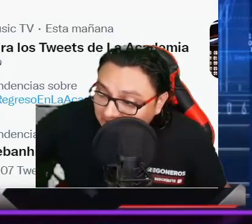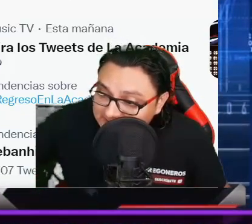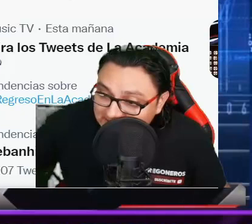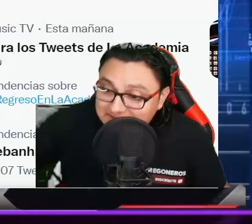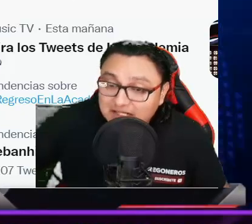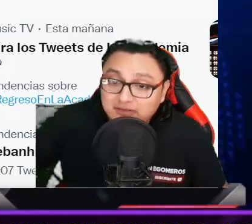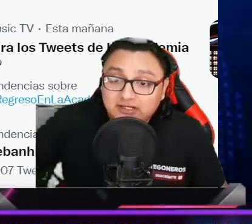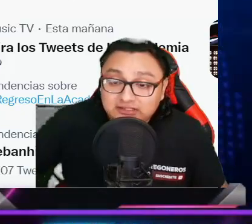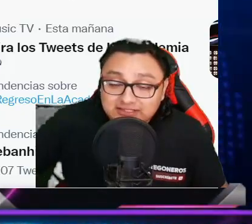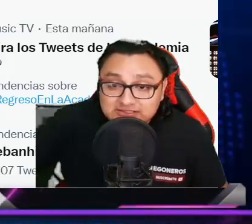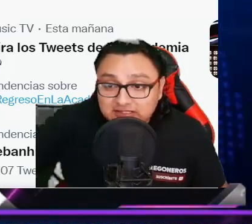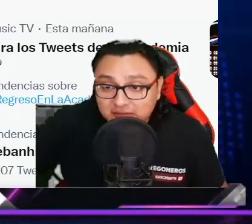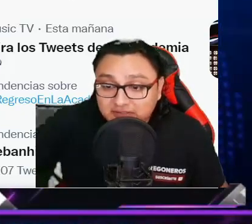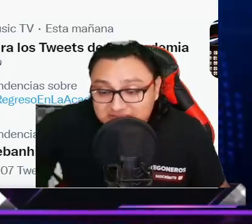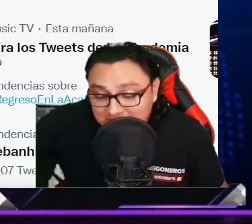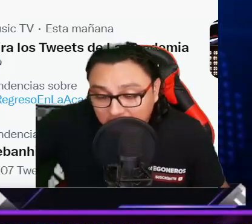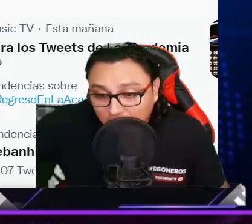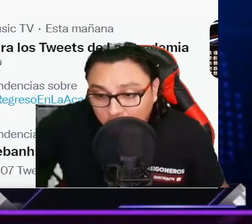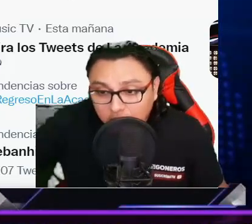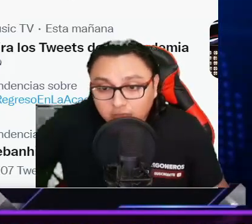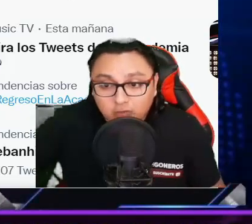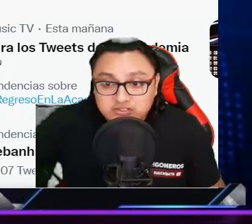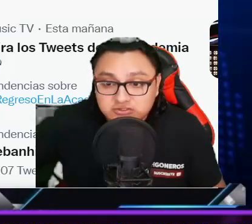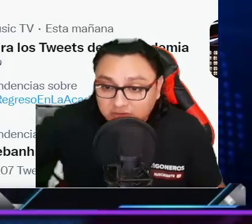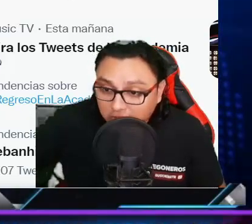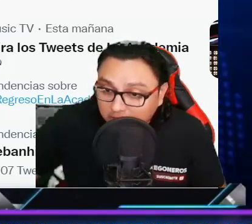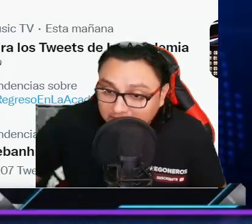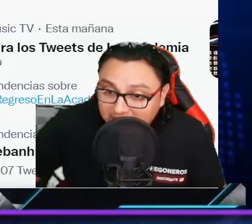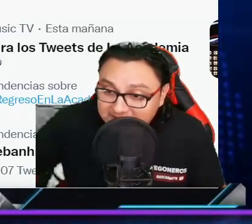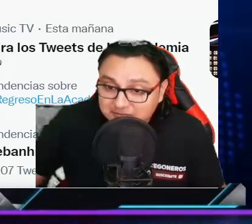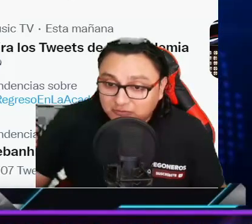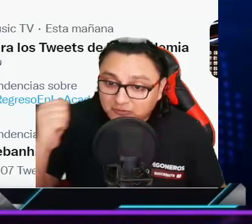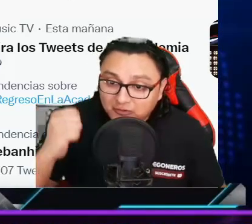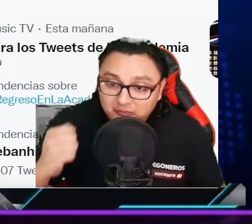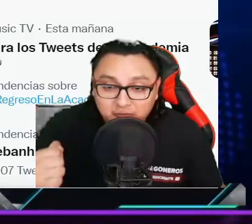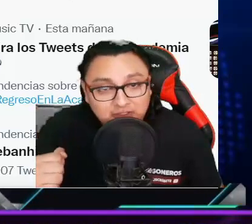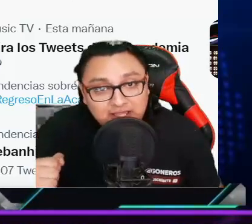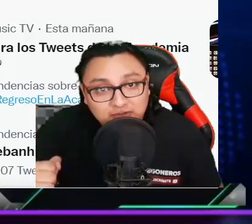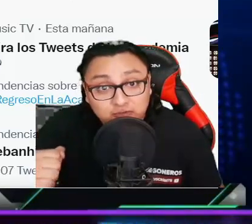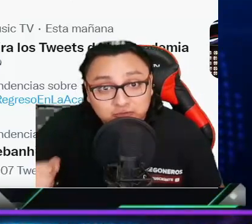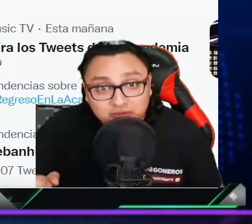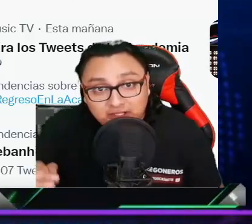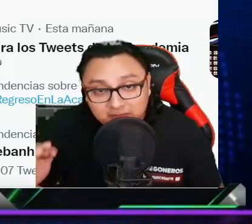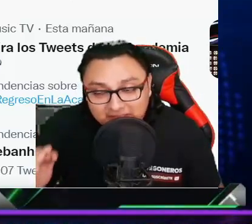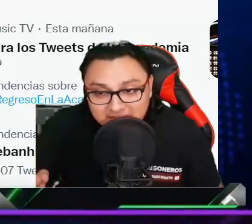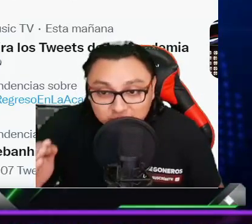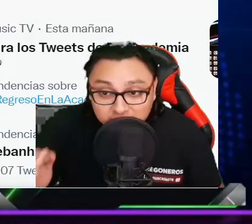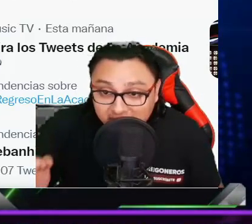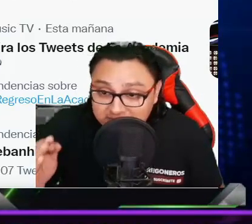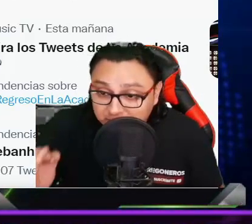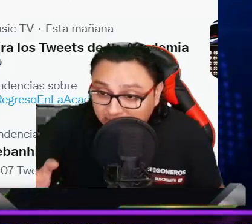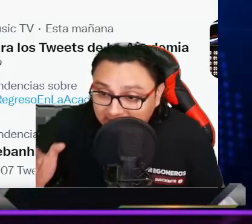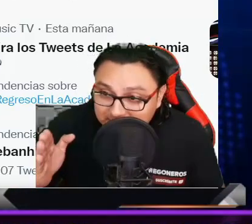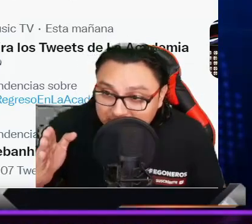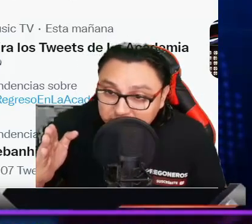hoy a las 10 de la mañana, 10:30 de la mañana, salió rumbo a Washington acompañadísimo por la doctora Beatriz